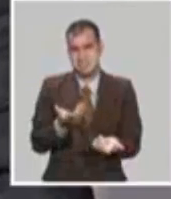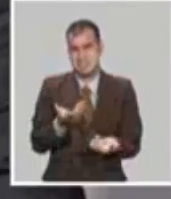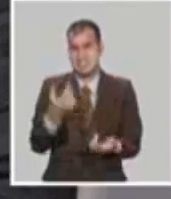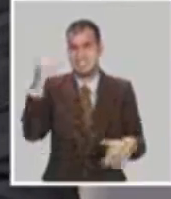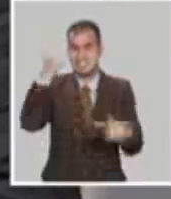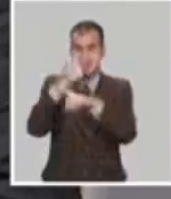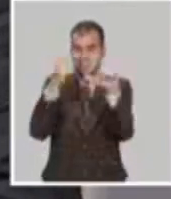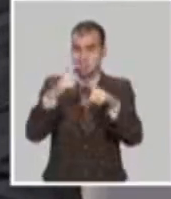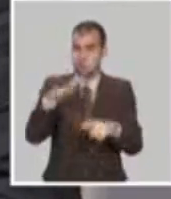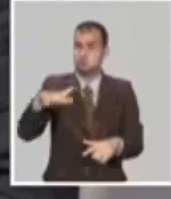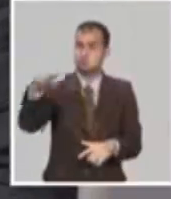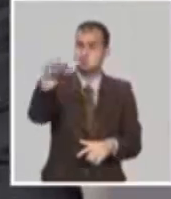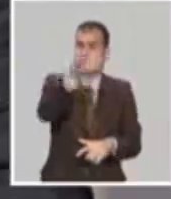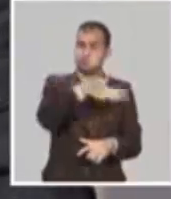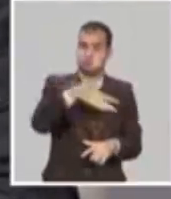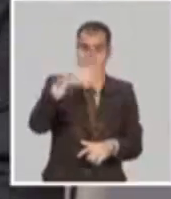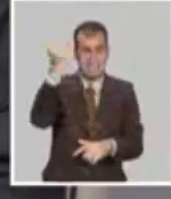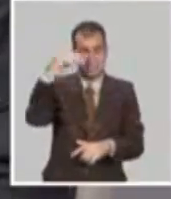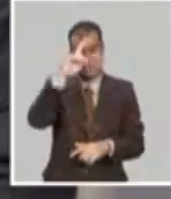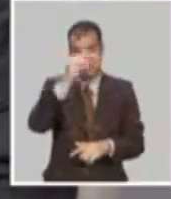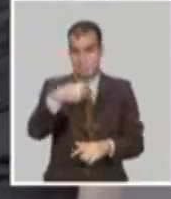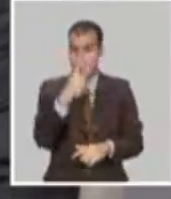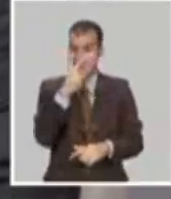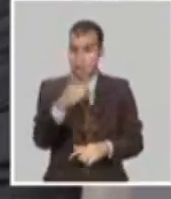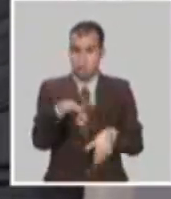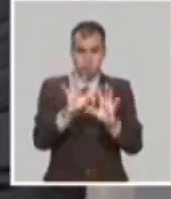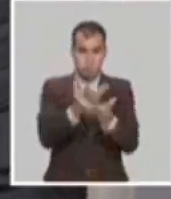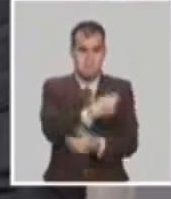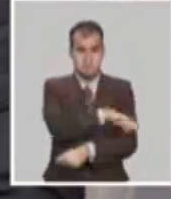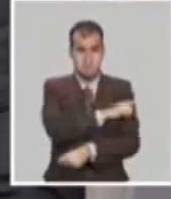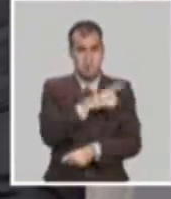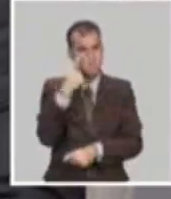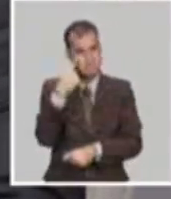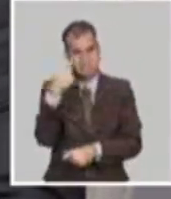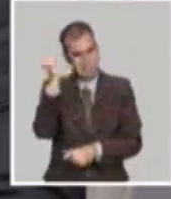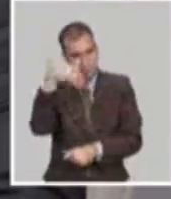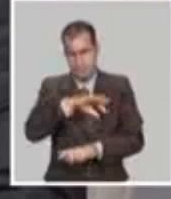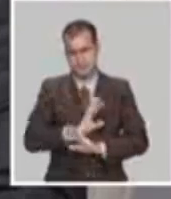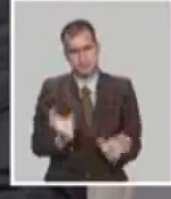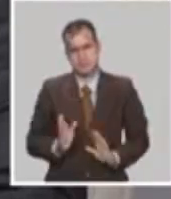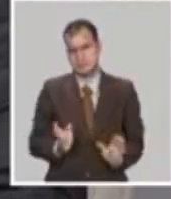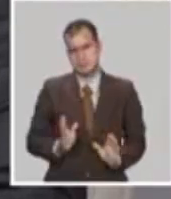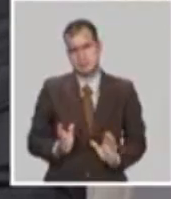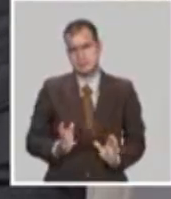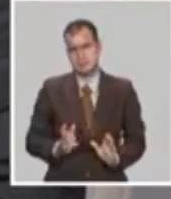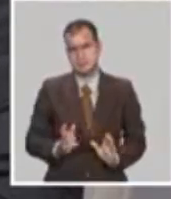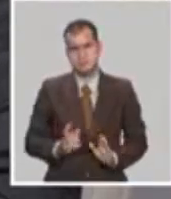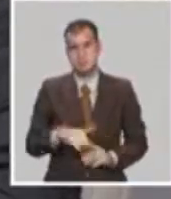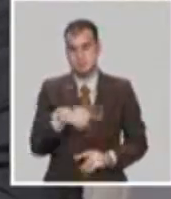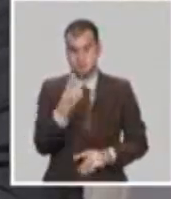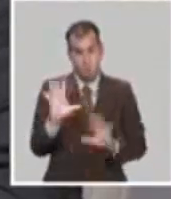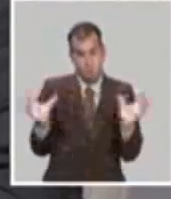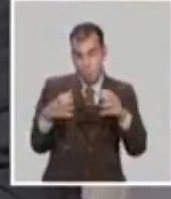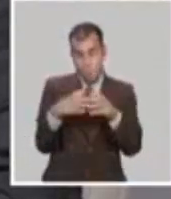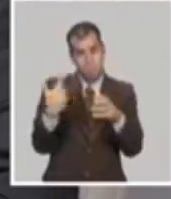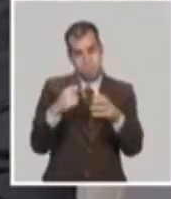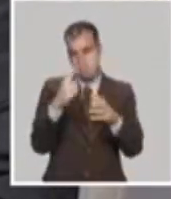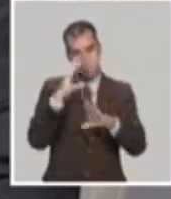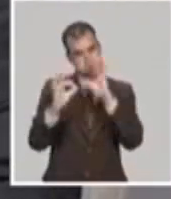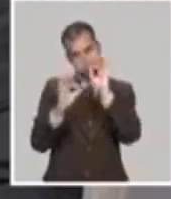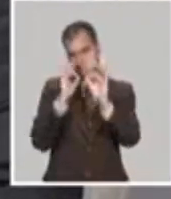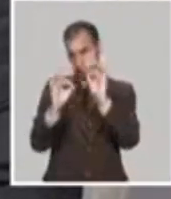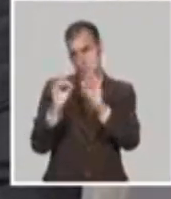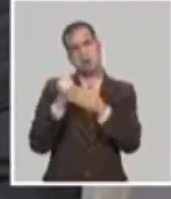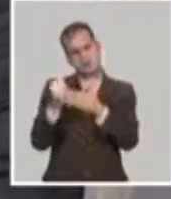ciencia, todo el sistema de salud y de manera el pueblo, la fortaleza de que hacer juntos de la mejor manera es la forma de